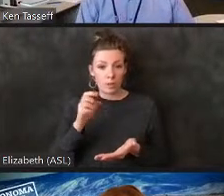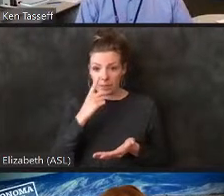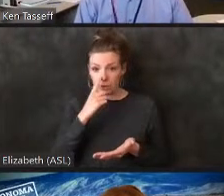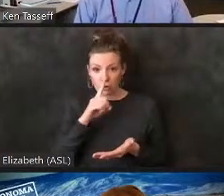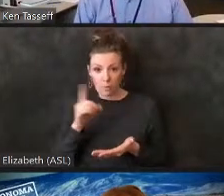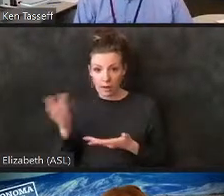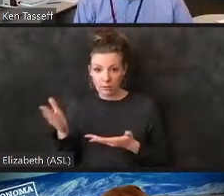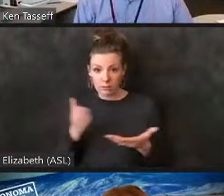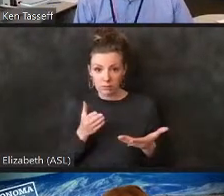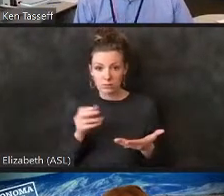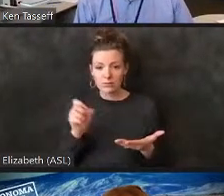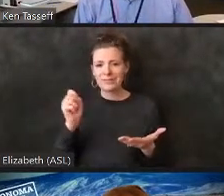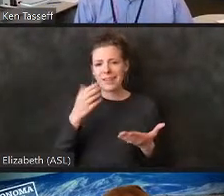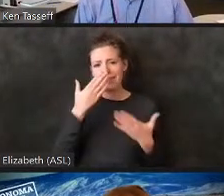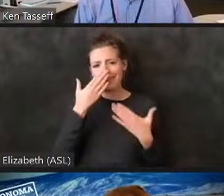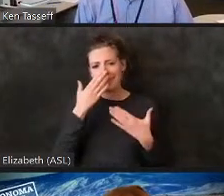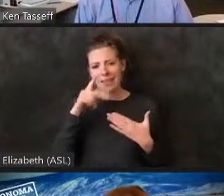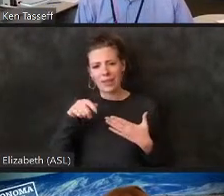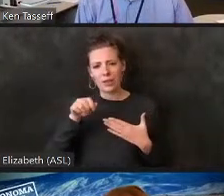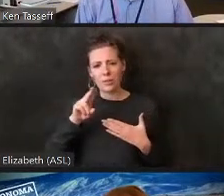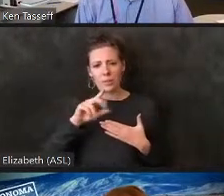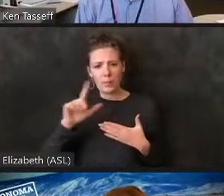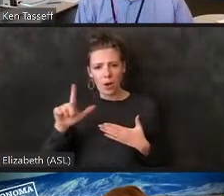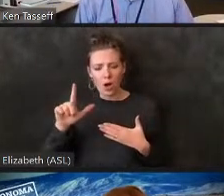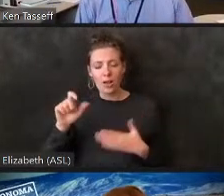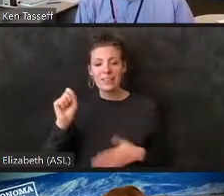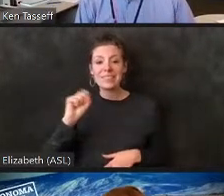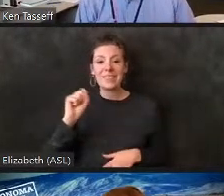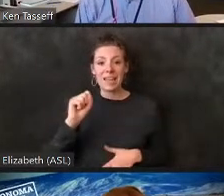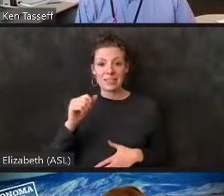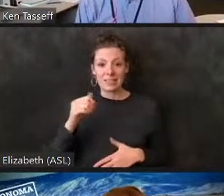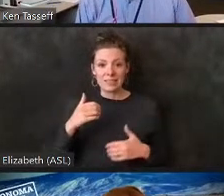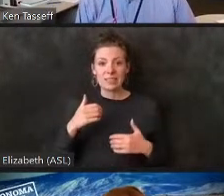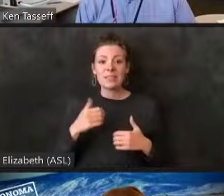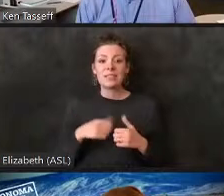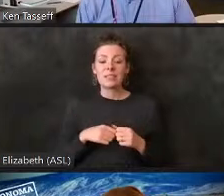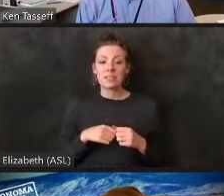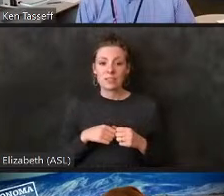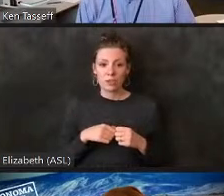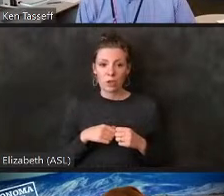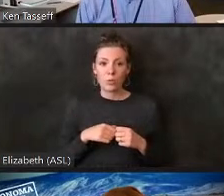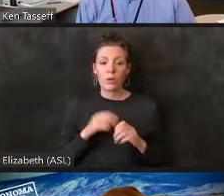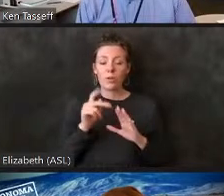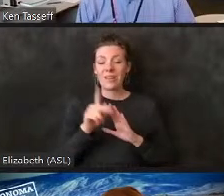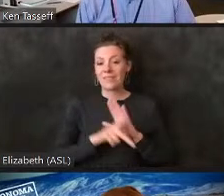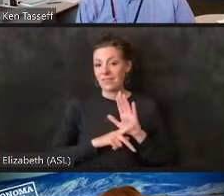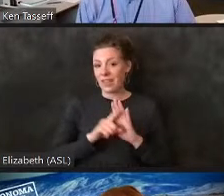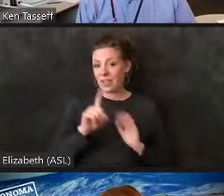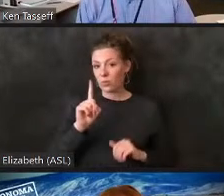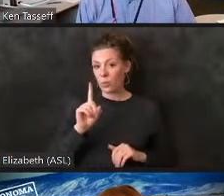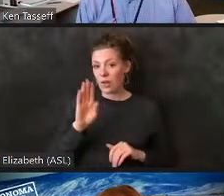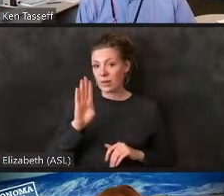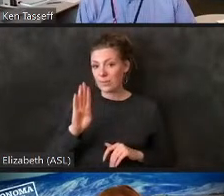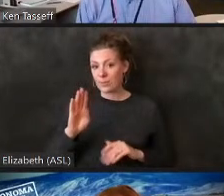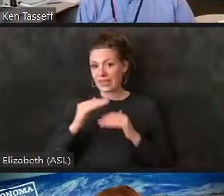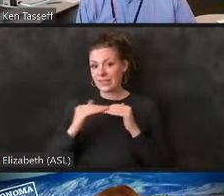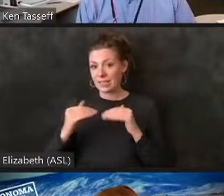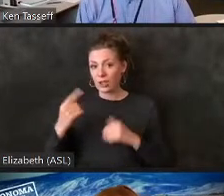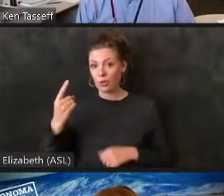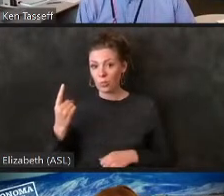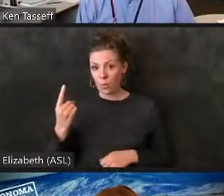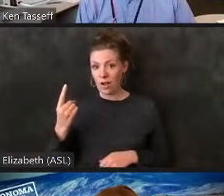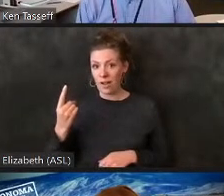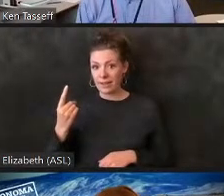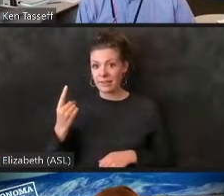Yes, thank you, Paul. So we had gone to phase. Sí, habíamos ido al